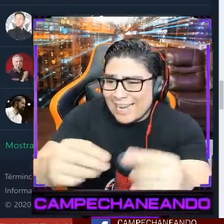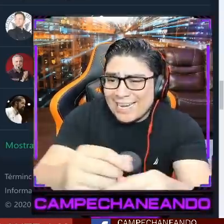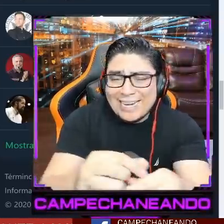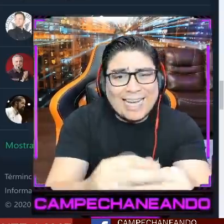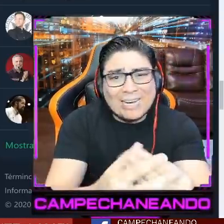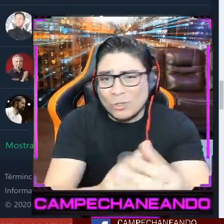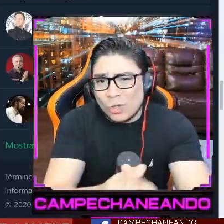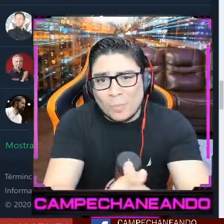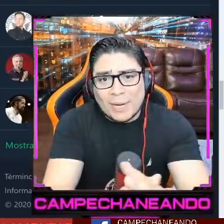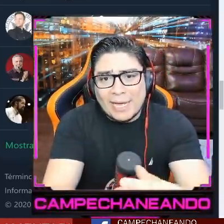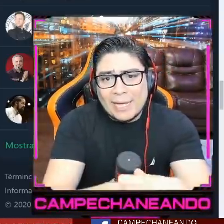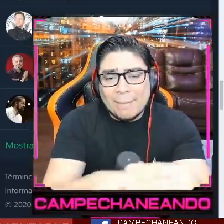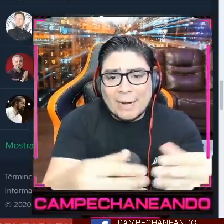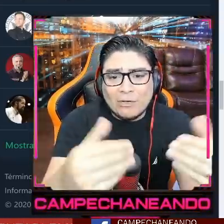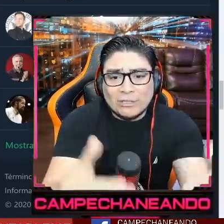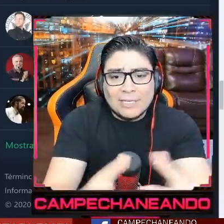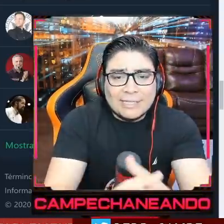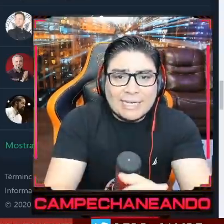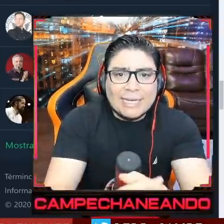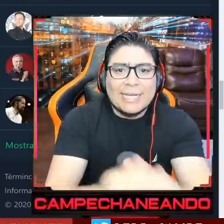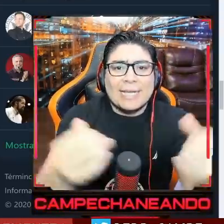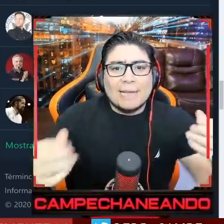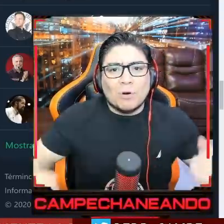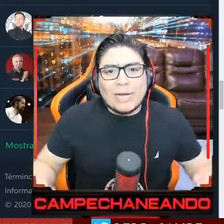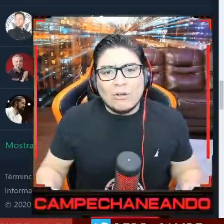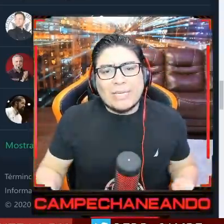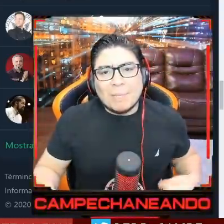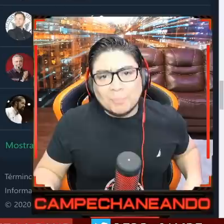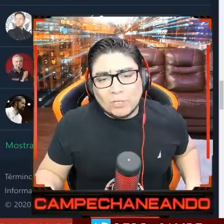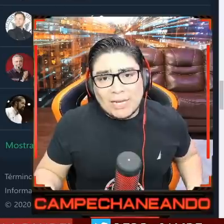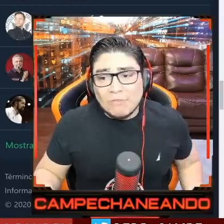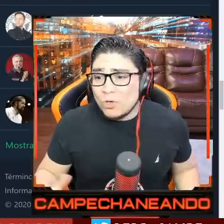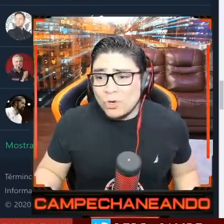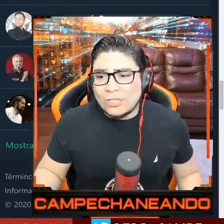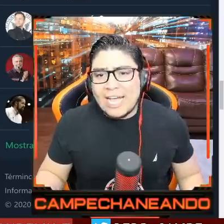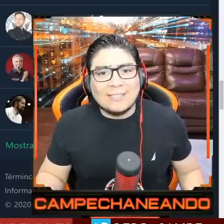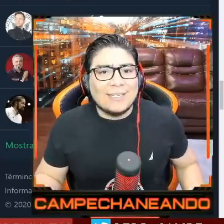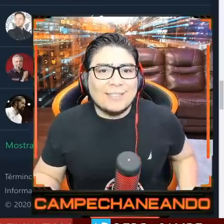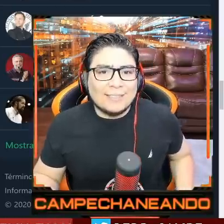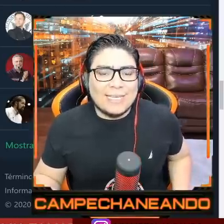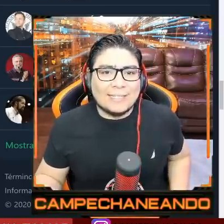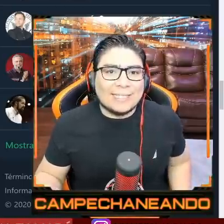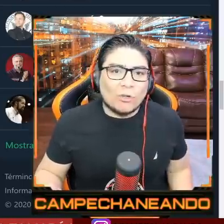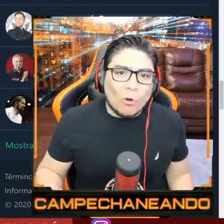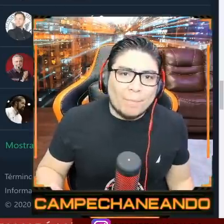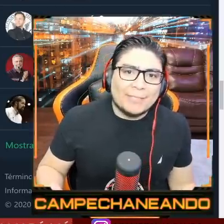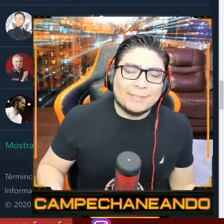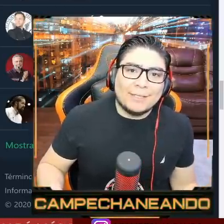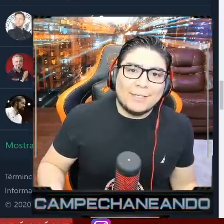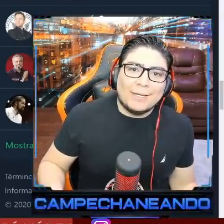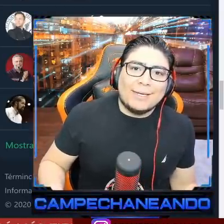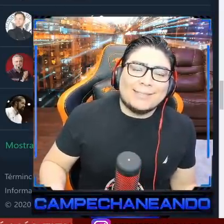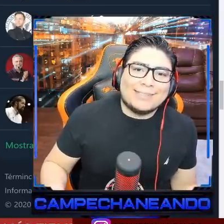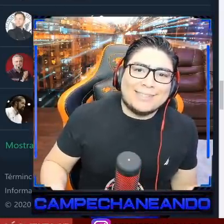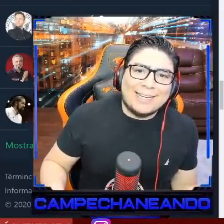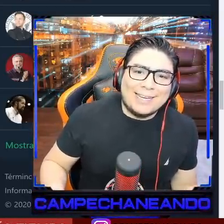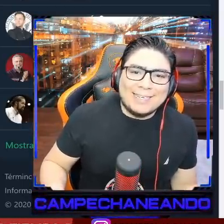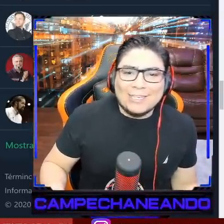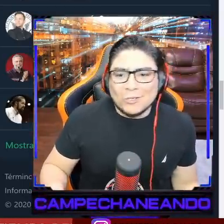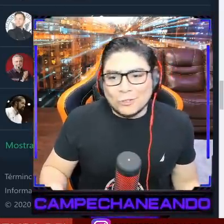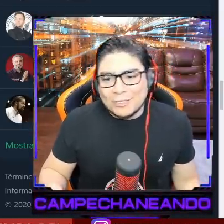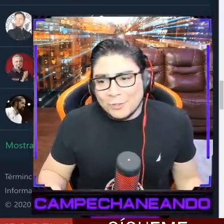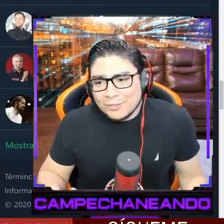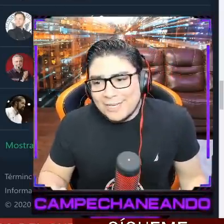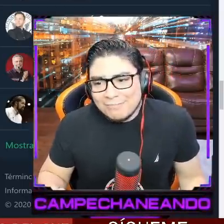haber hasta gel en el carro todo para para nos dicen por qué nos llamas por teléfono no te hacen ciertas compras este